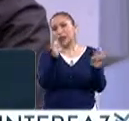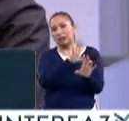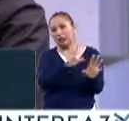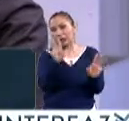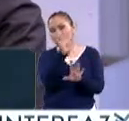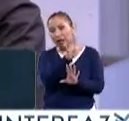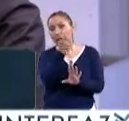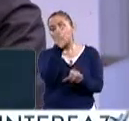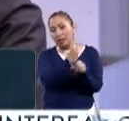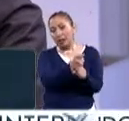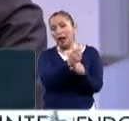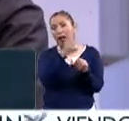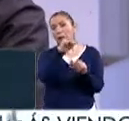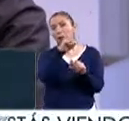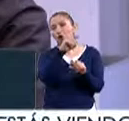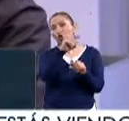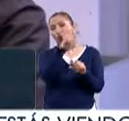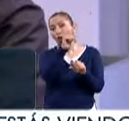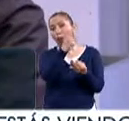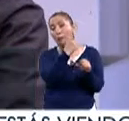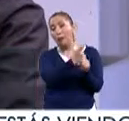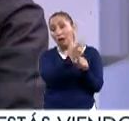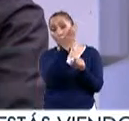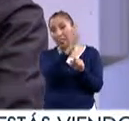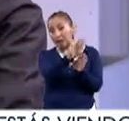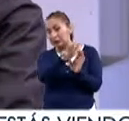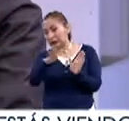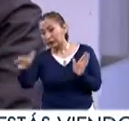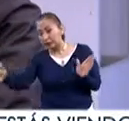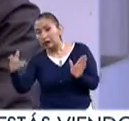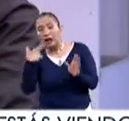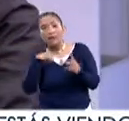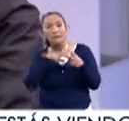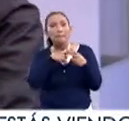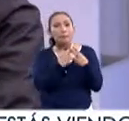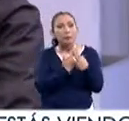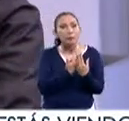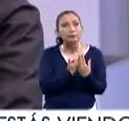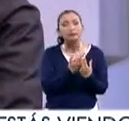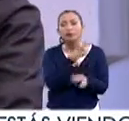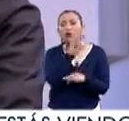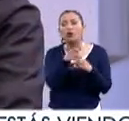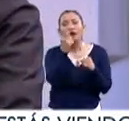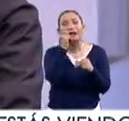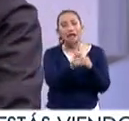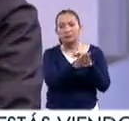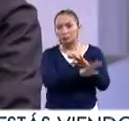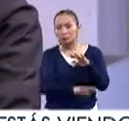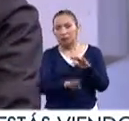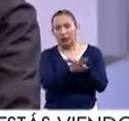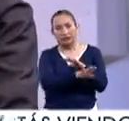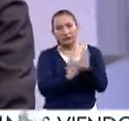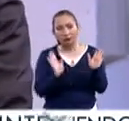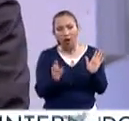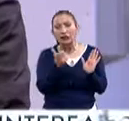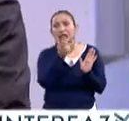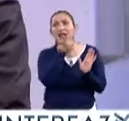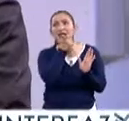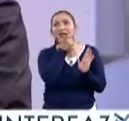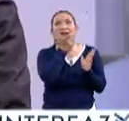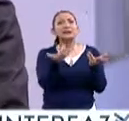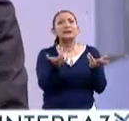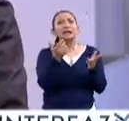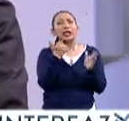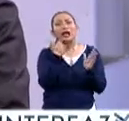generales en este primer módulo el primero de 10 nos vamos con todo lo que es básico un inglés